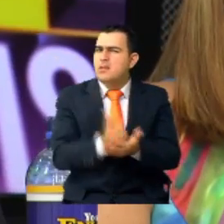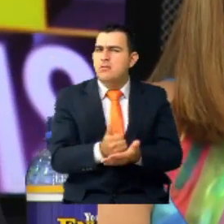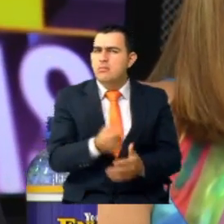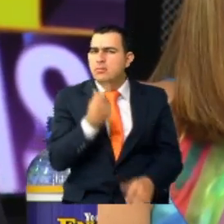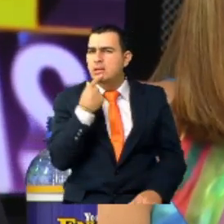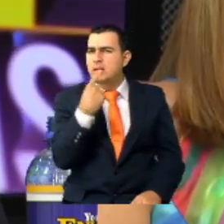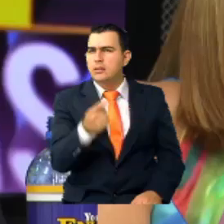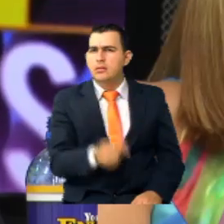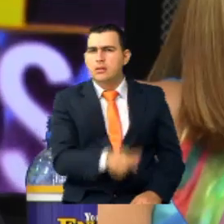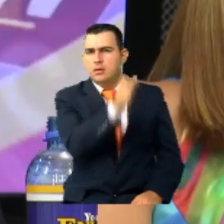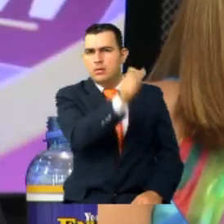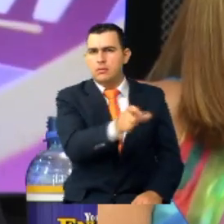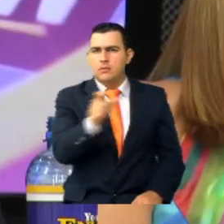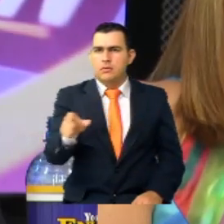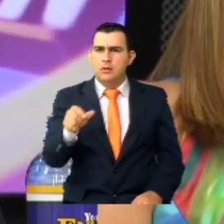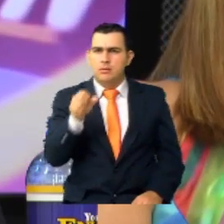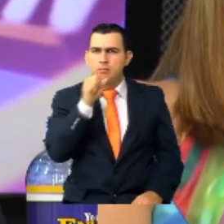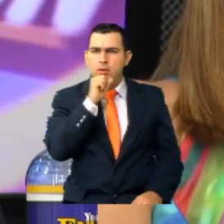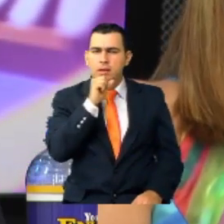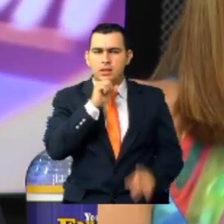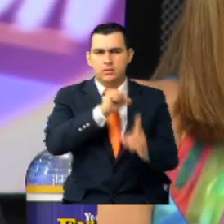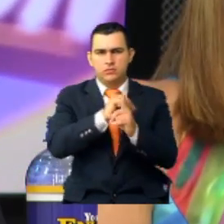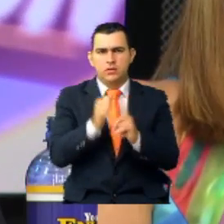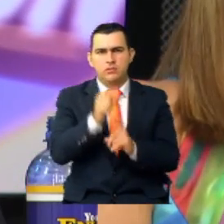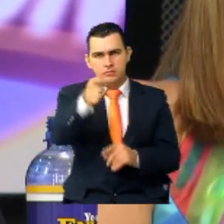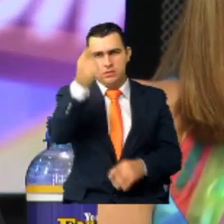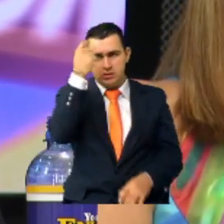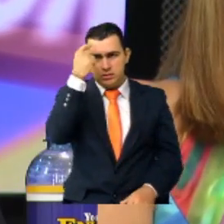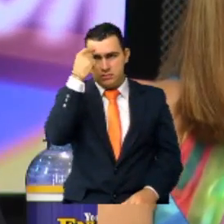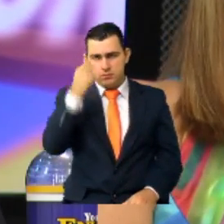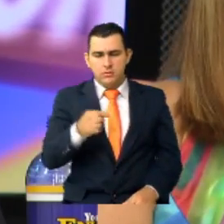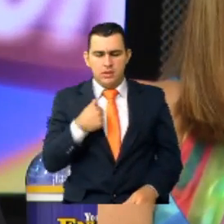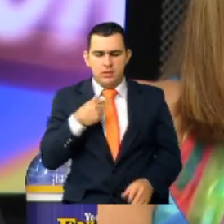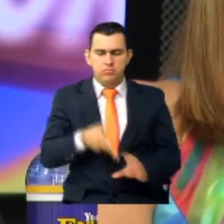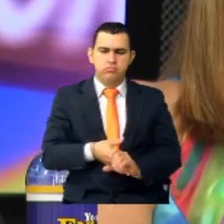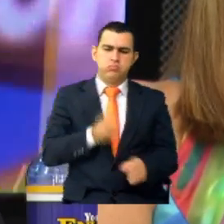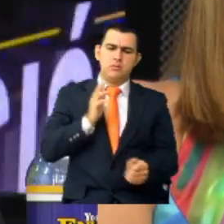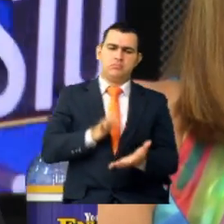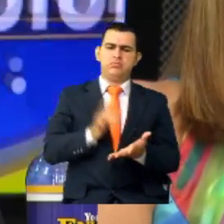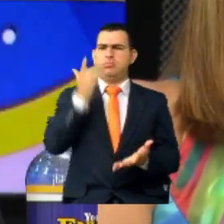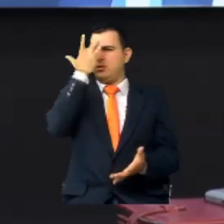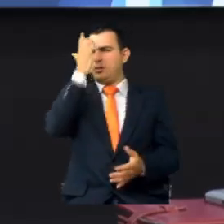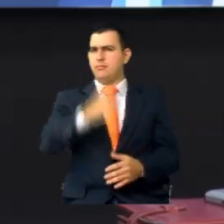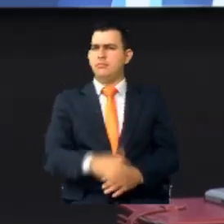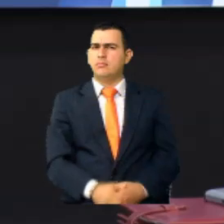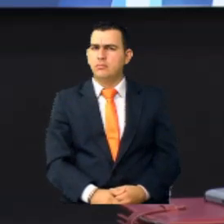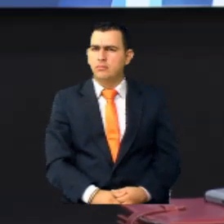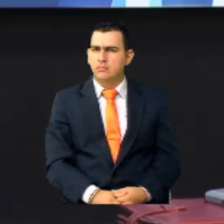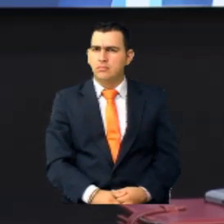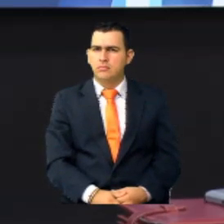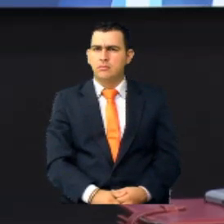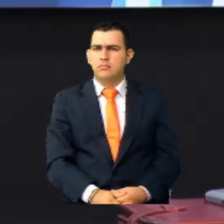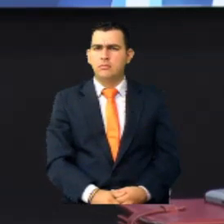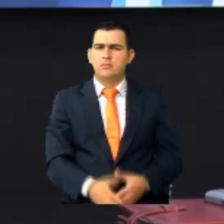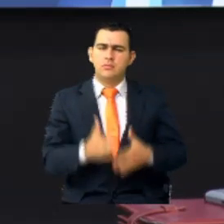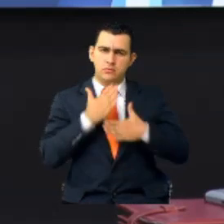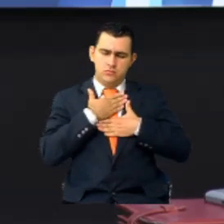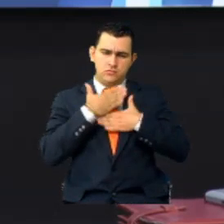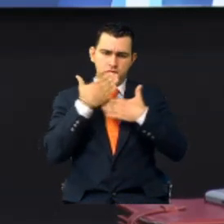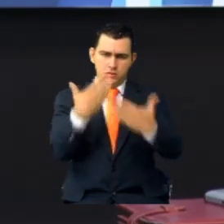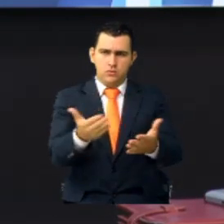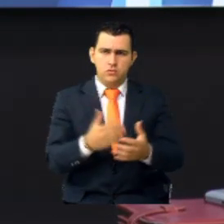candidata Barranca Bermeja Social, Liliana Botero de Coto, de retirarse de este debate? Un saludo a toda la